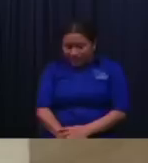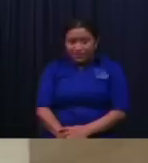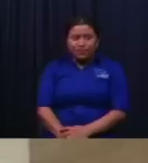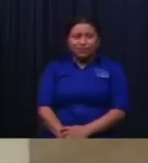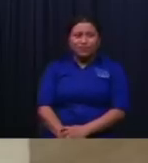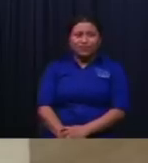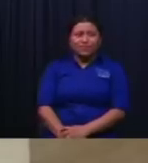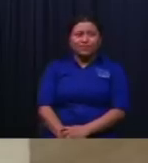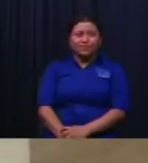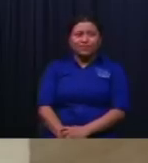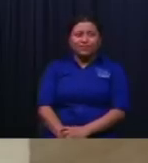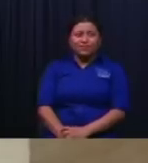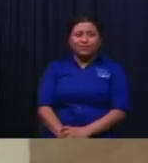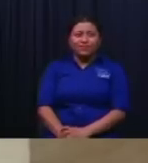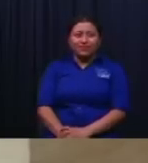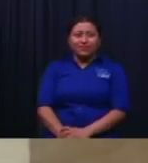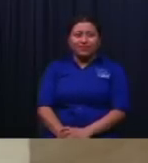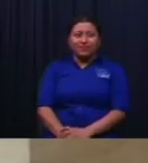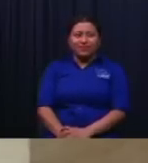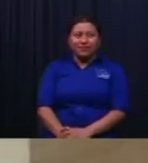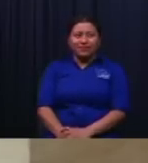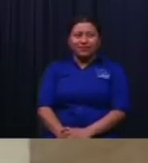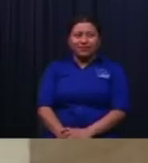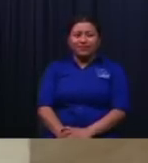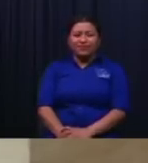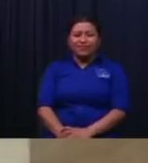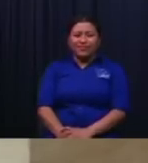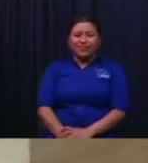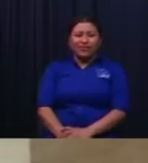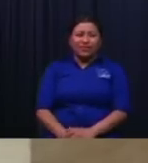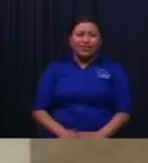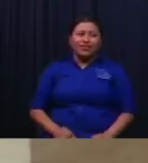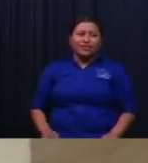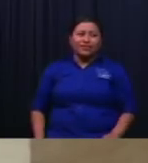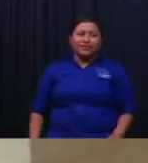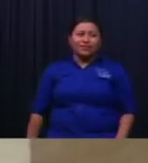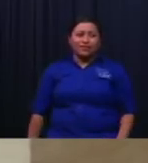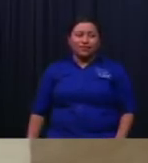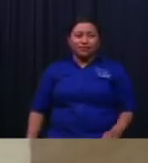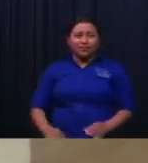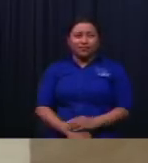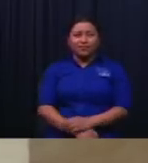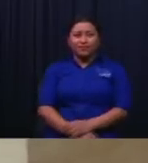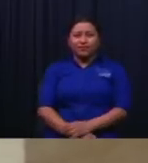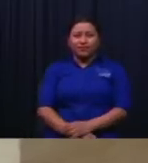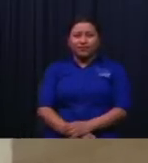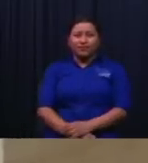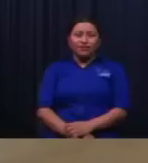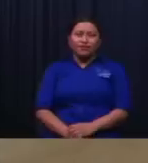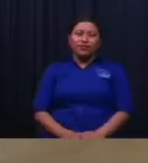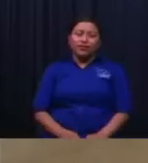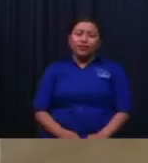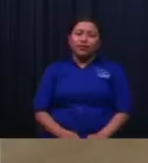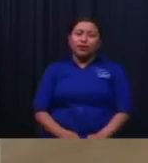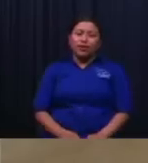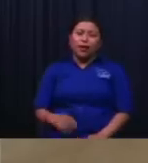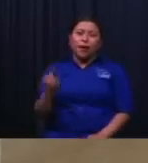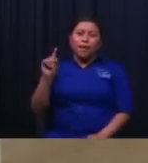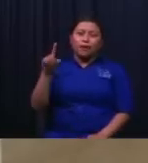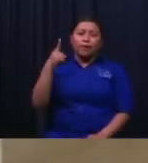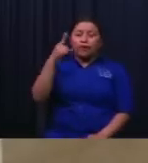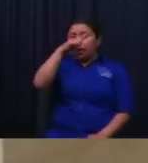Otra vez, hermano, no sé qué le hicieron los hermanitos de allá atrás, pero no sé si alguien puede leer